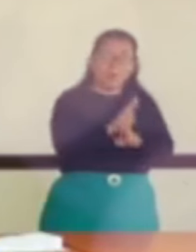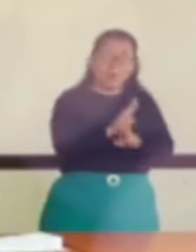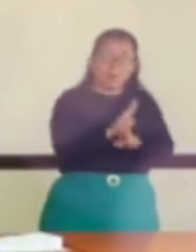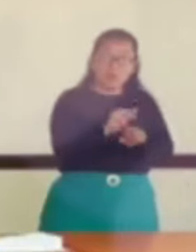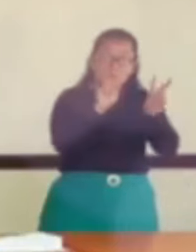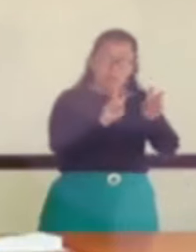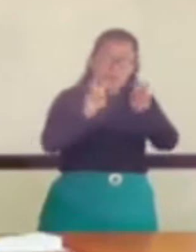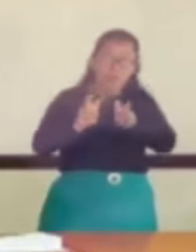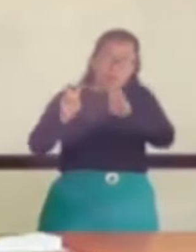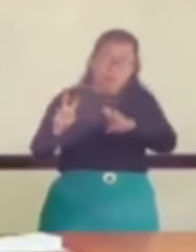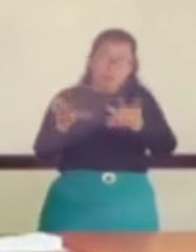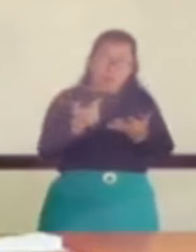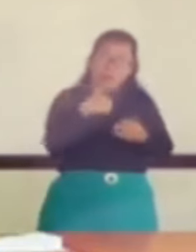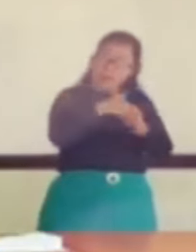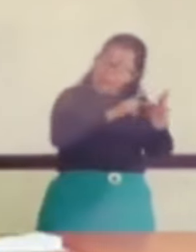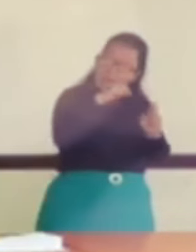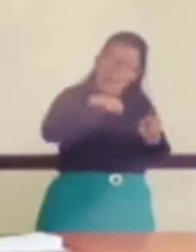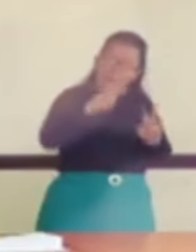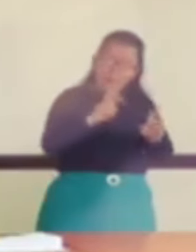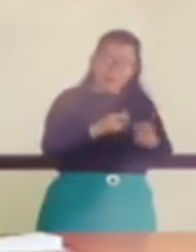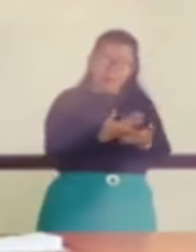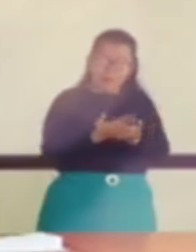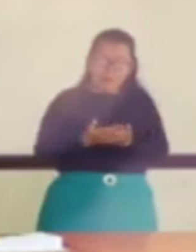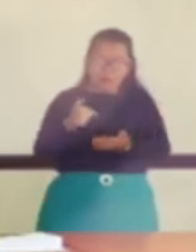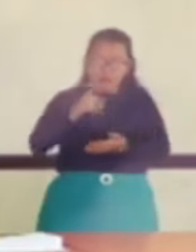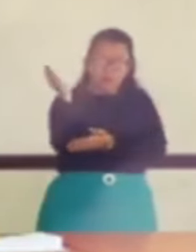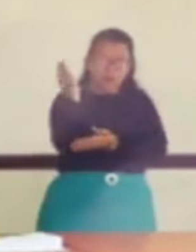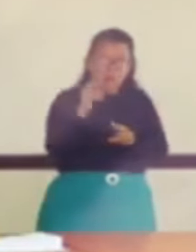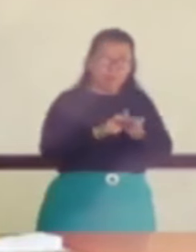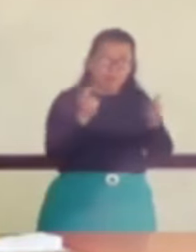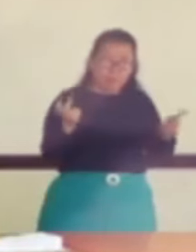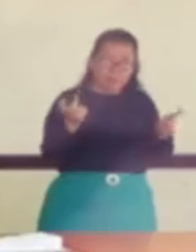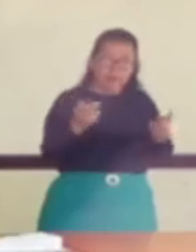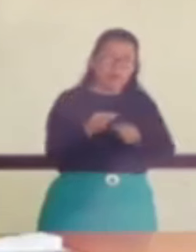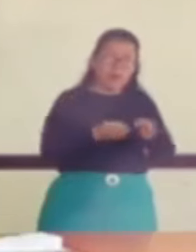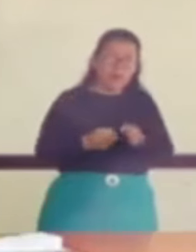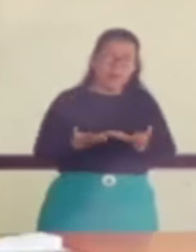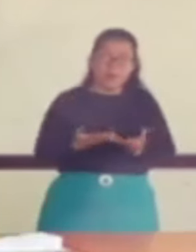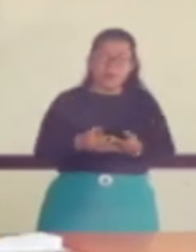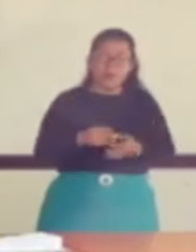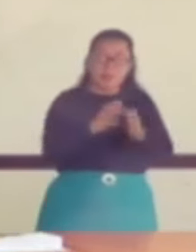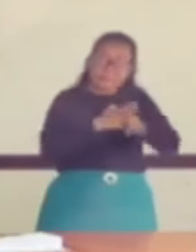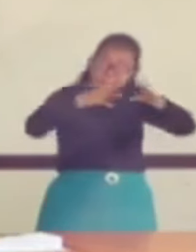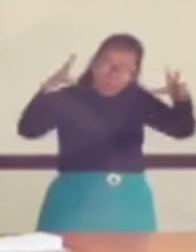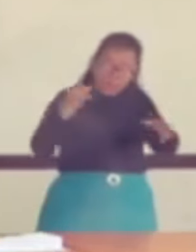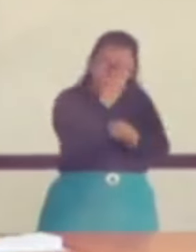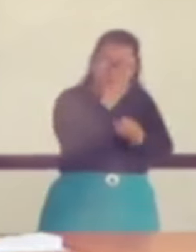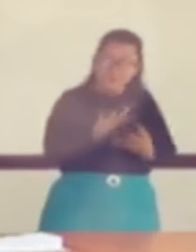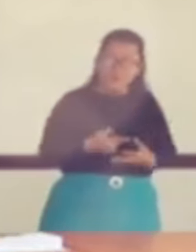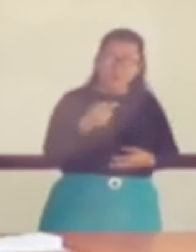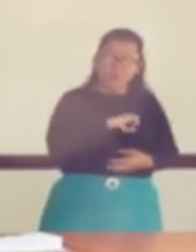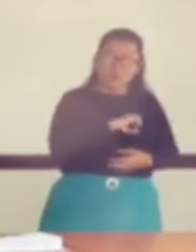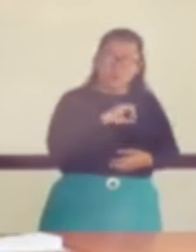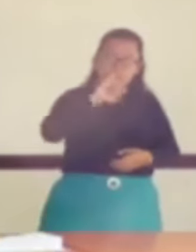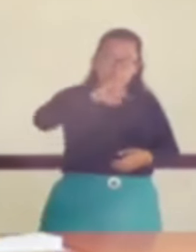las mismas de acuerdo con este caso, y que es la conferencia de prensa para brindar detalles y ampliar la información. El compañero